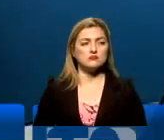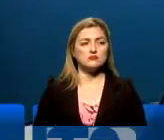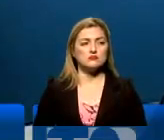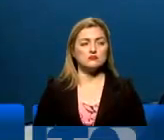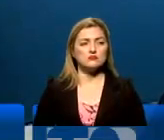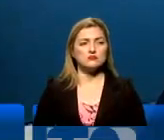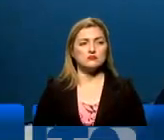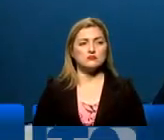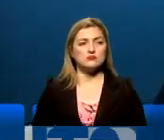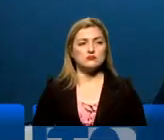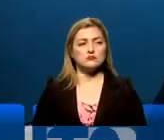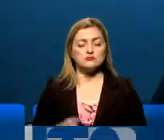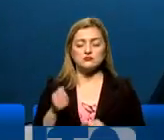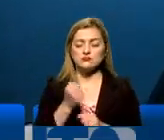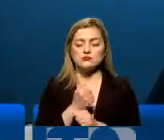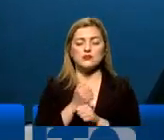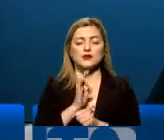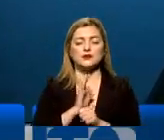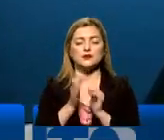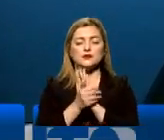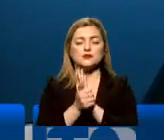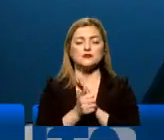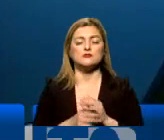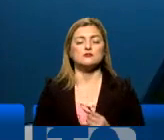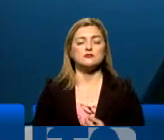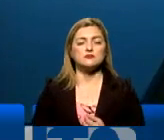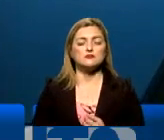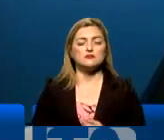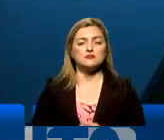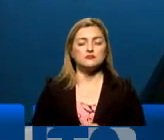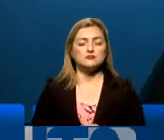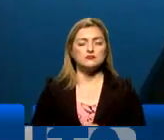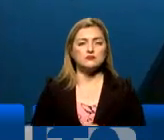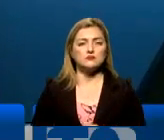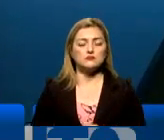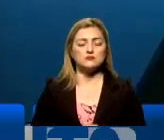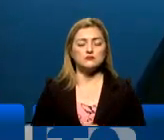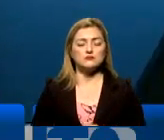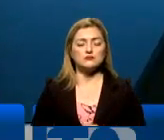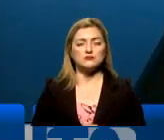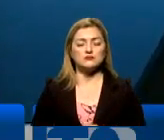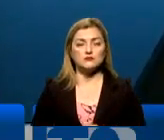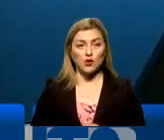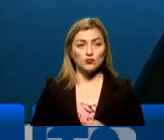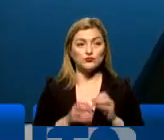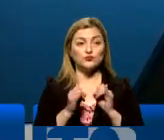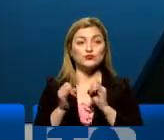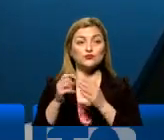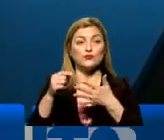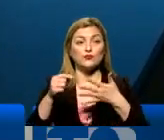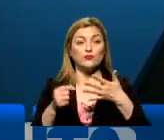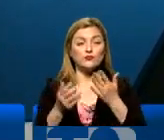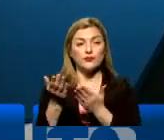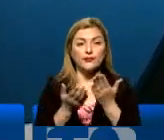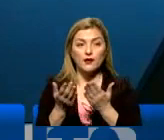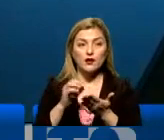tener esta capacidad técnica instalada y poder aplicar cada uno de los indicadores de nivel de